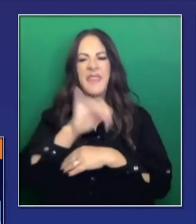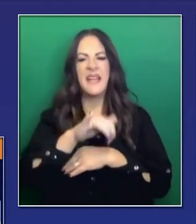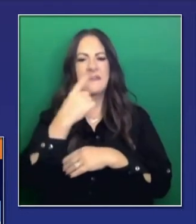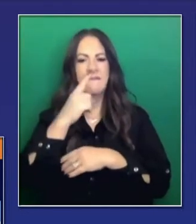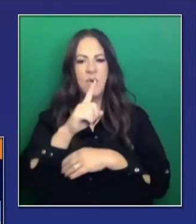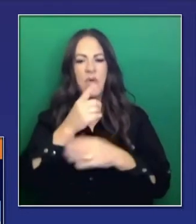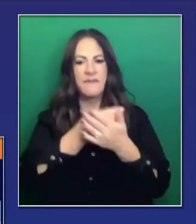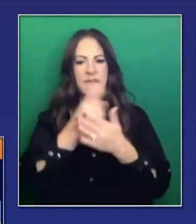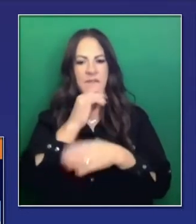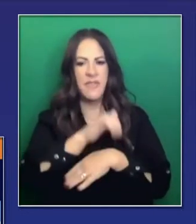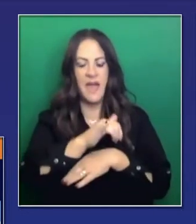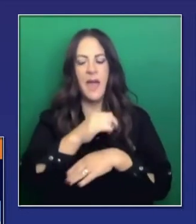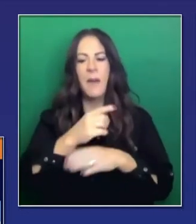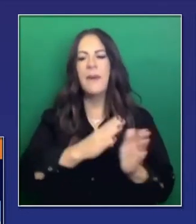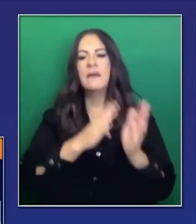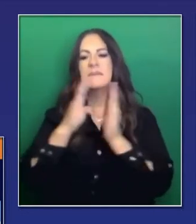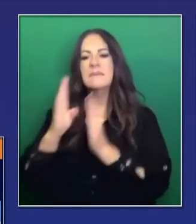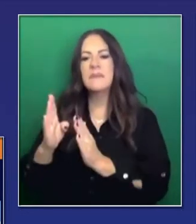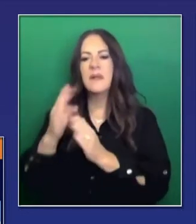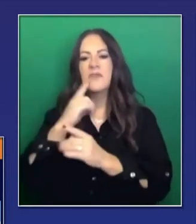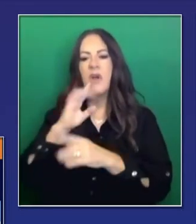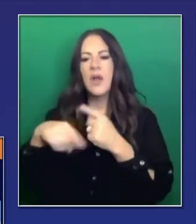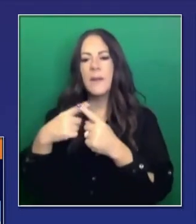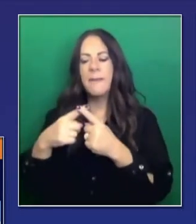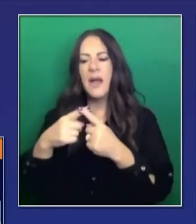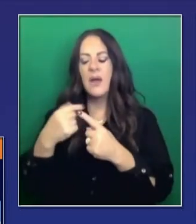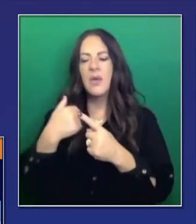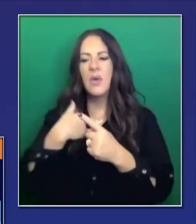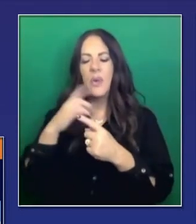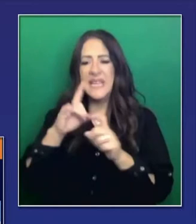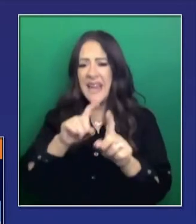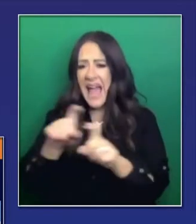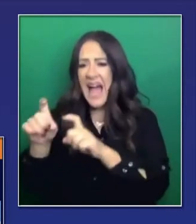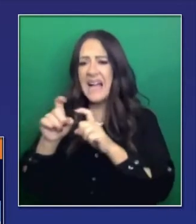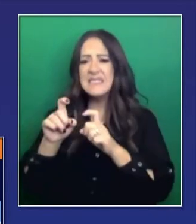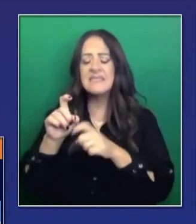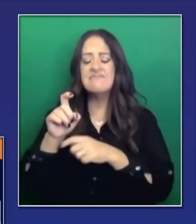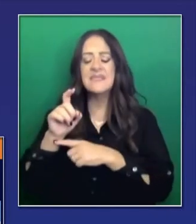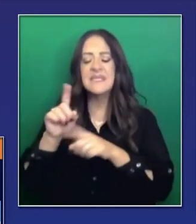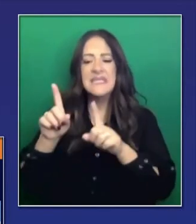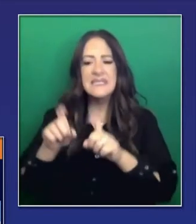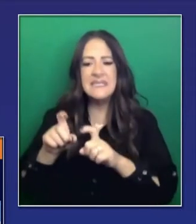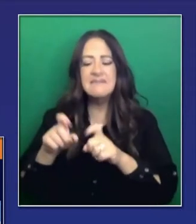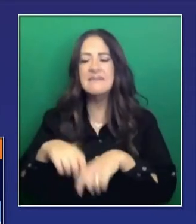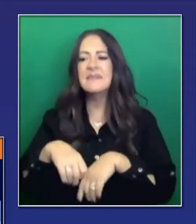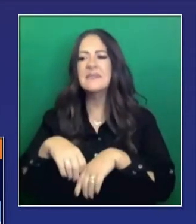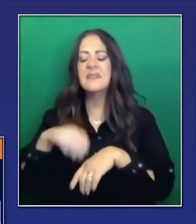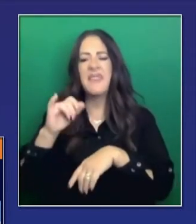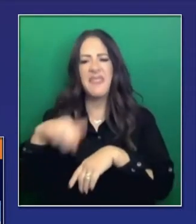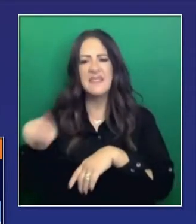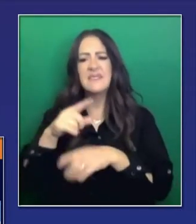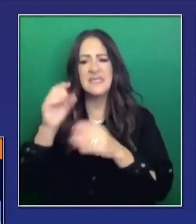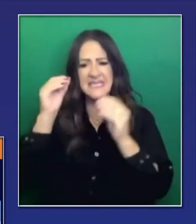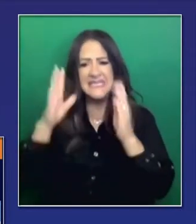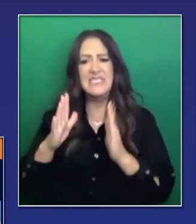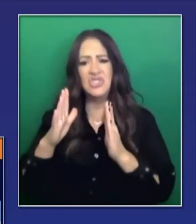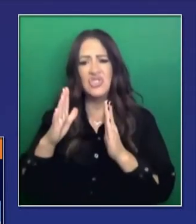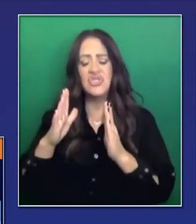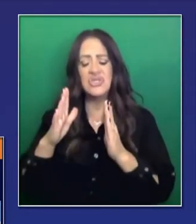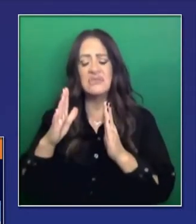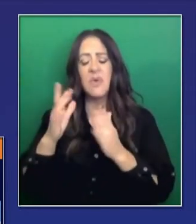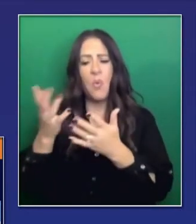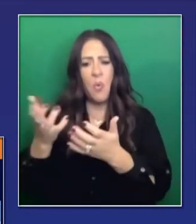Esta es la prueba. Hemos oído a los maestros, a los paraprofesionales y otros. Quiero ver más pruebas. Todos respetamos esto. Queremos ver eso